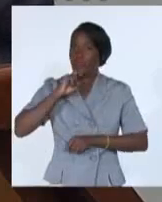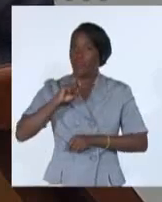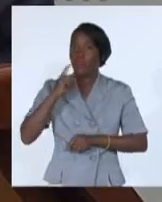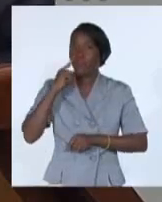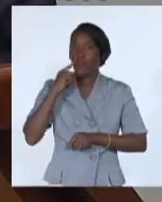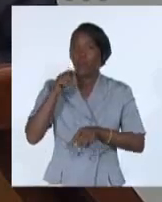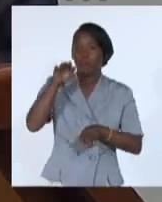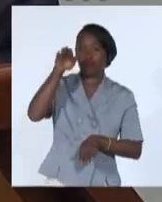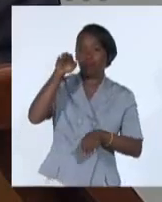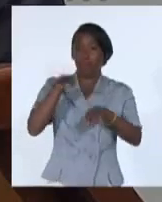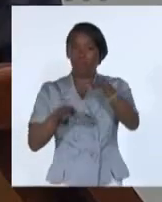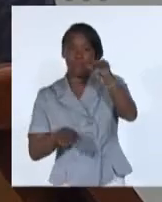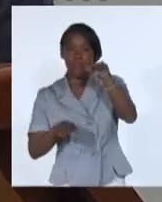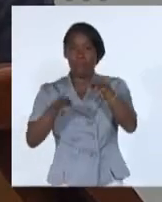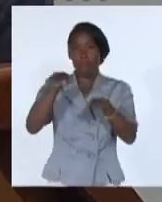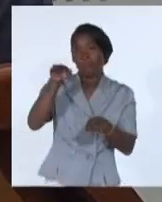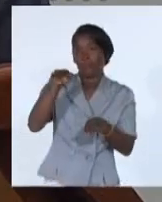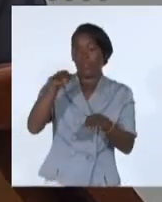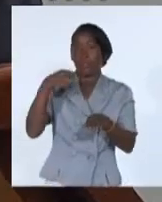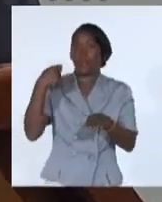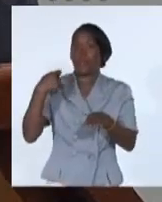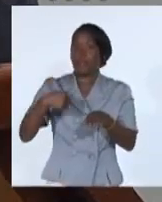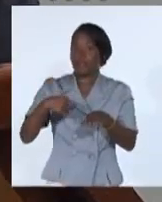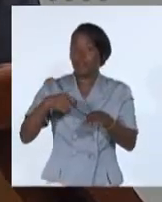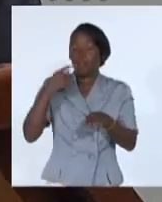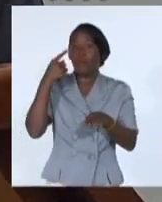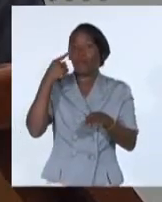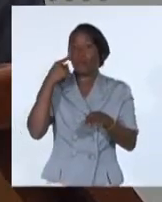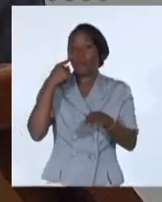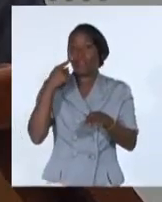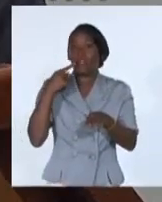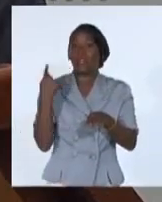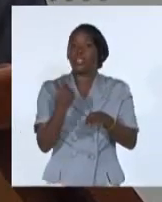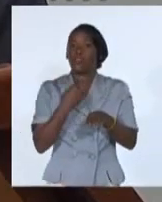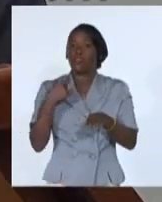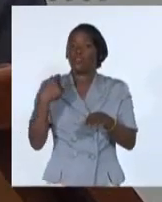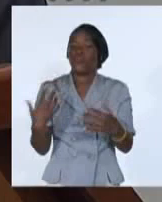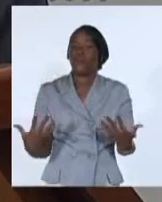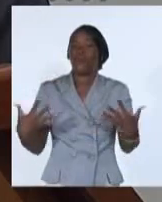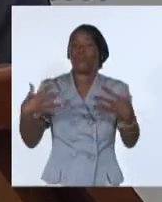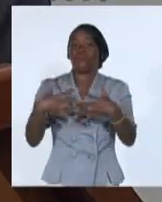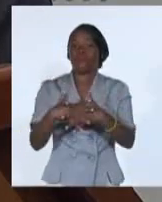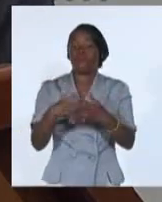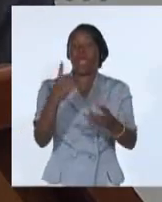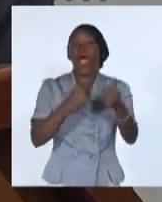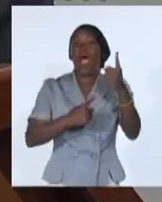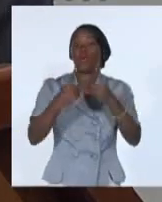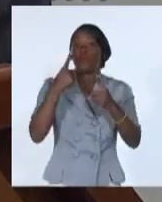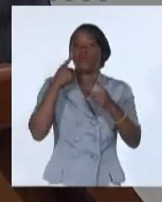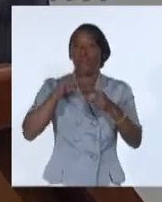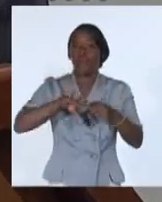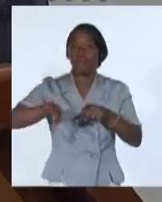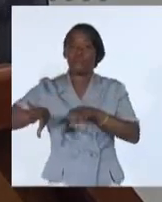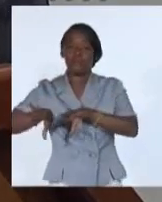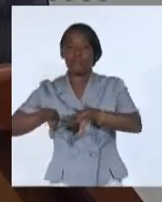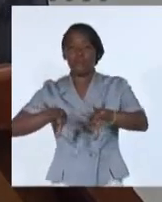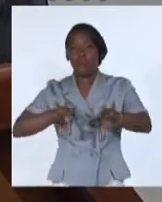desigualdades y divisiones. Los países más ricos mantienen